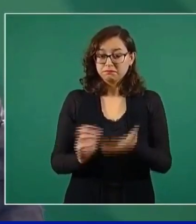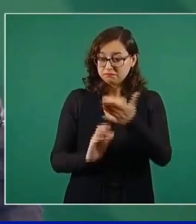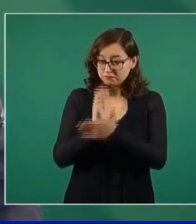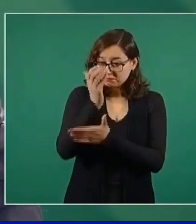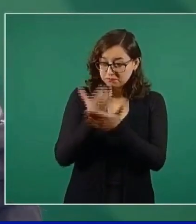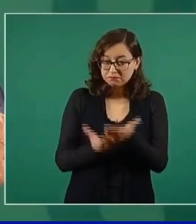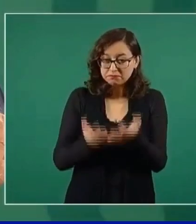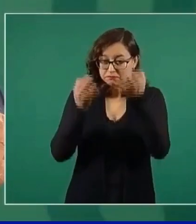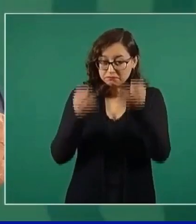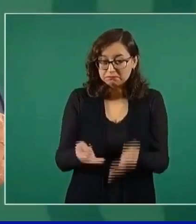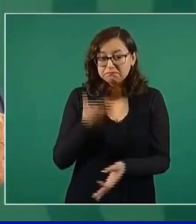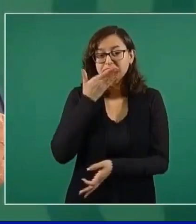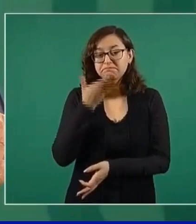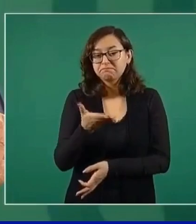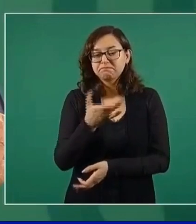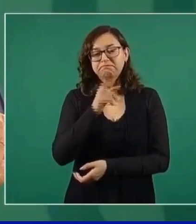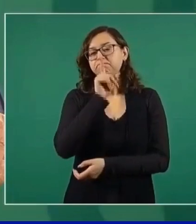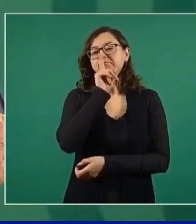determinados